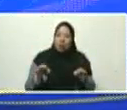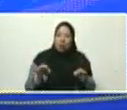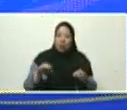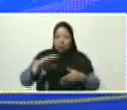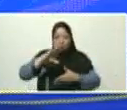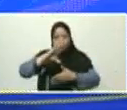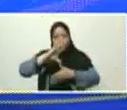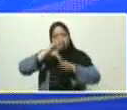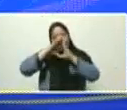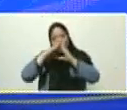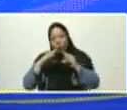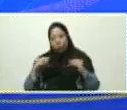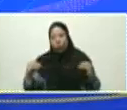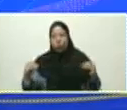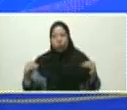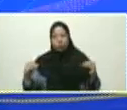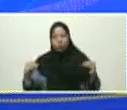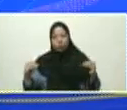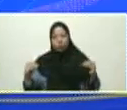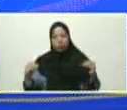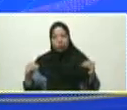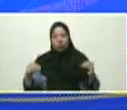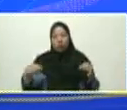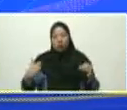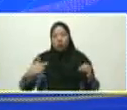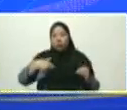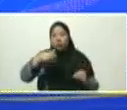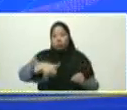Esa generación virtuosa y gloriosa